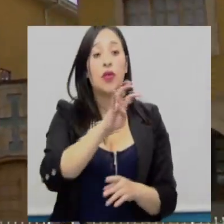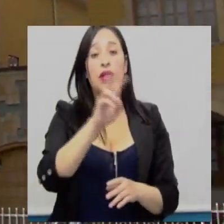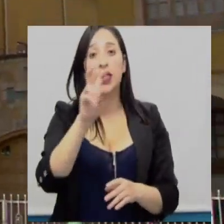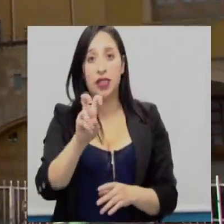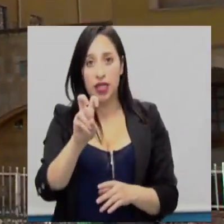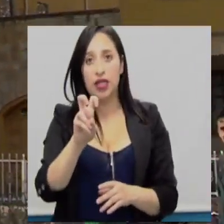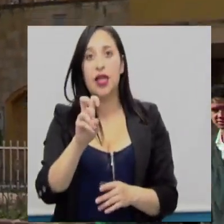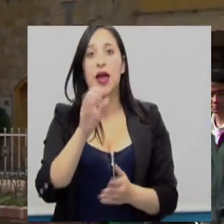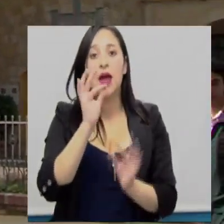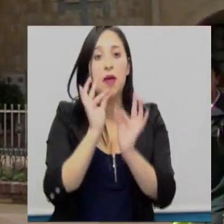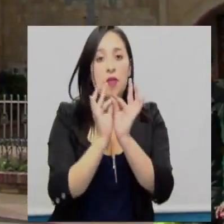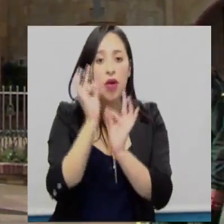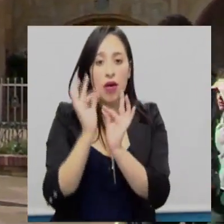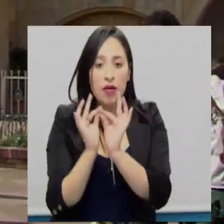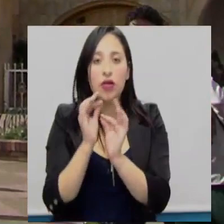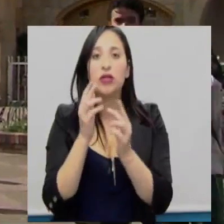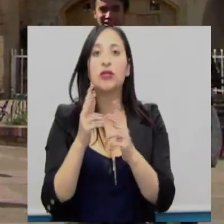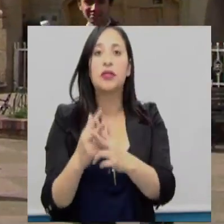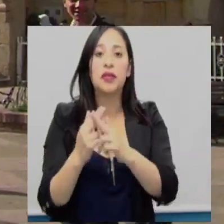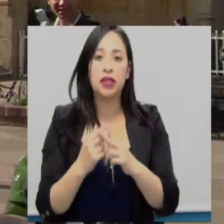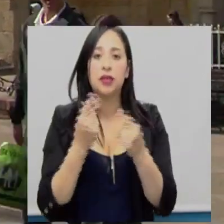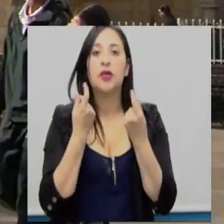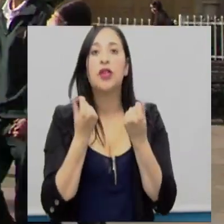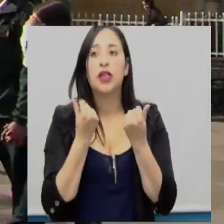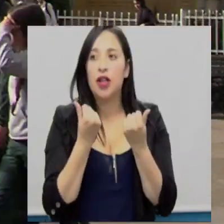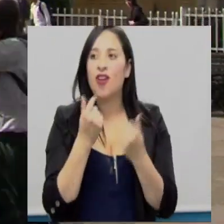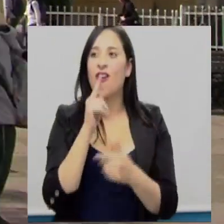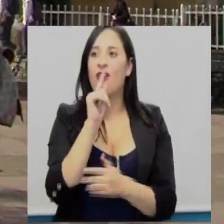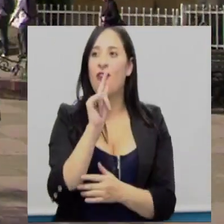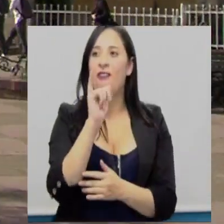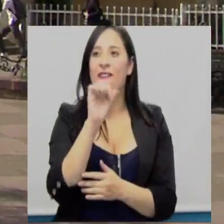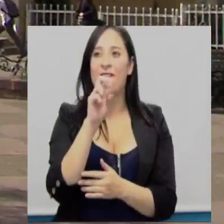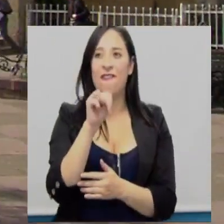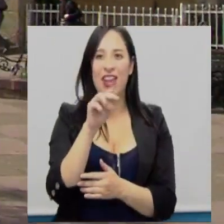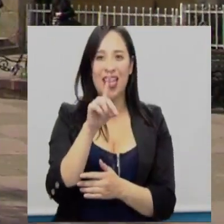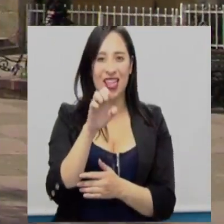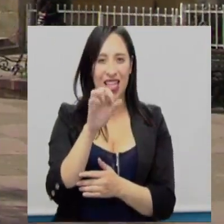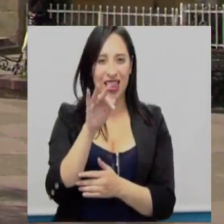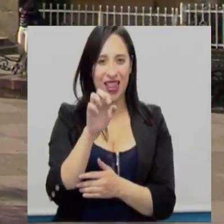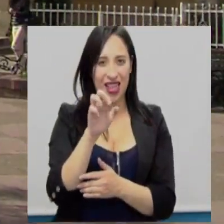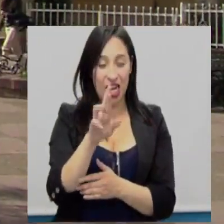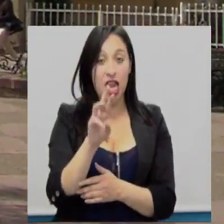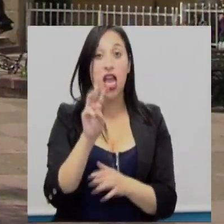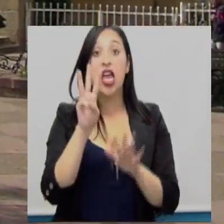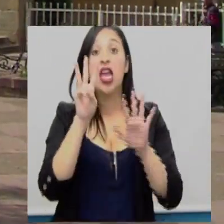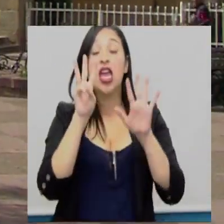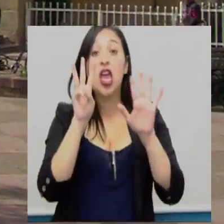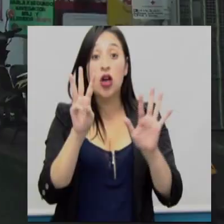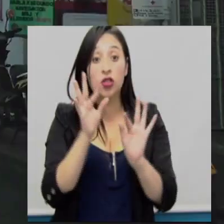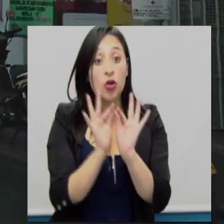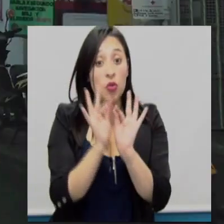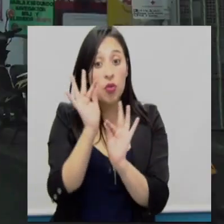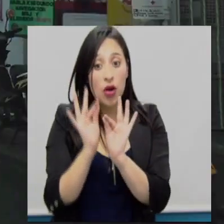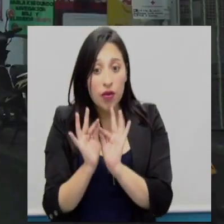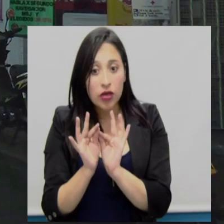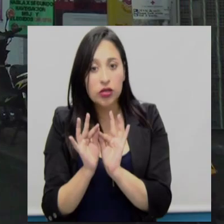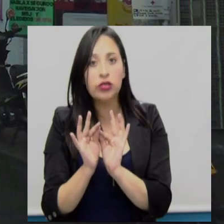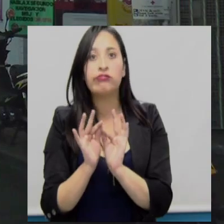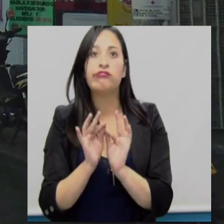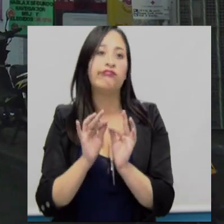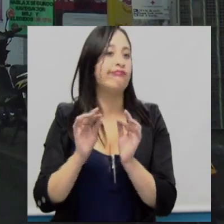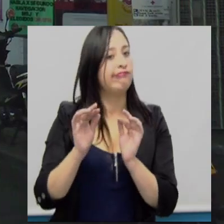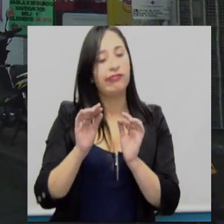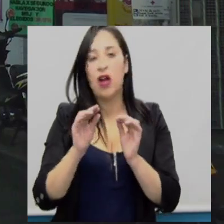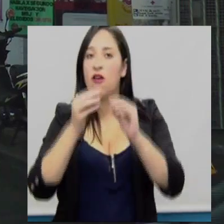97 municipios financiaron la deuda con Findeter y de estos 8 municipios refinanciaron estos créditos con la banca comercial.